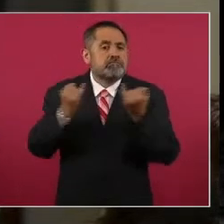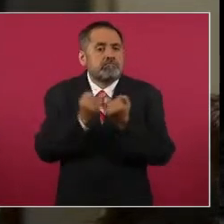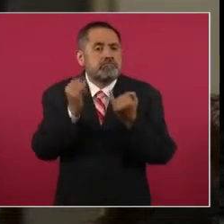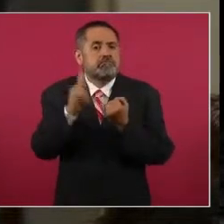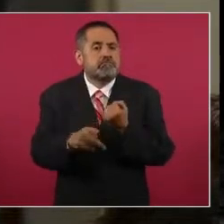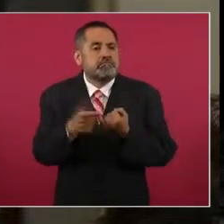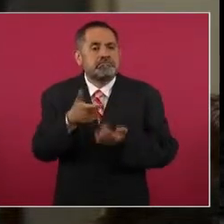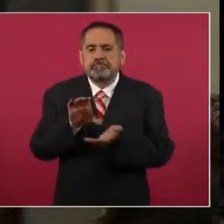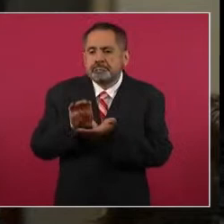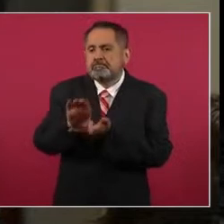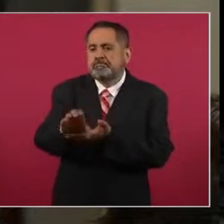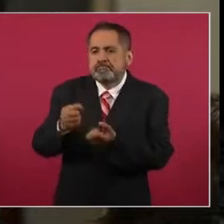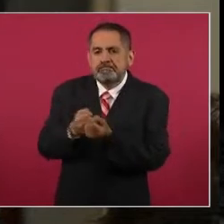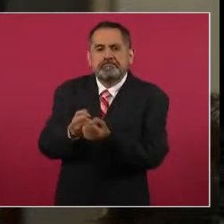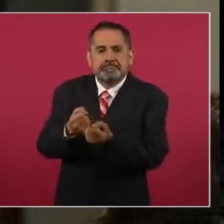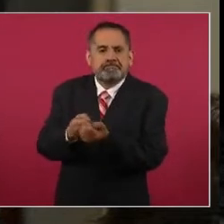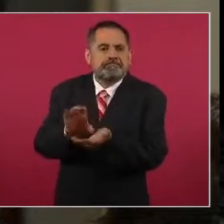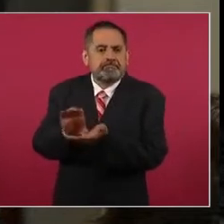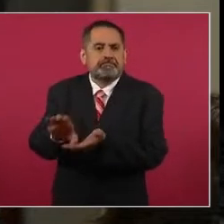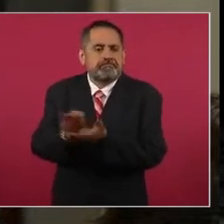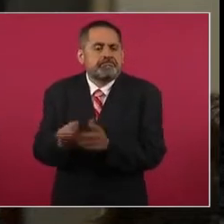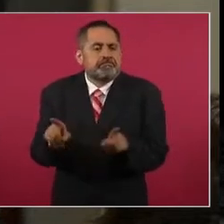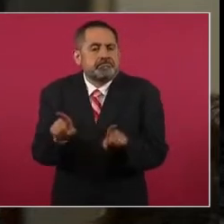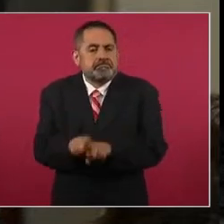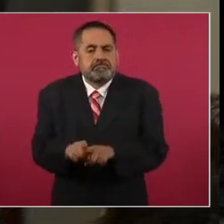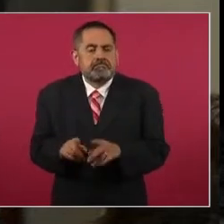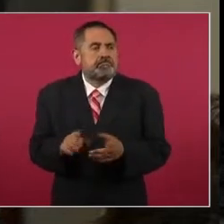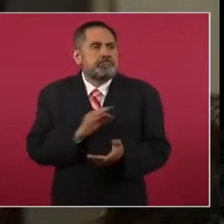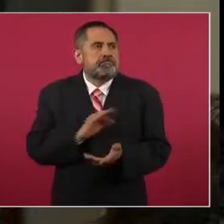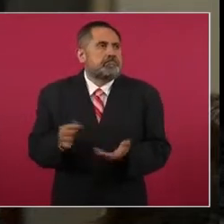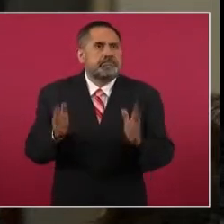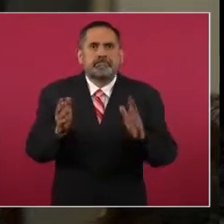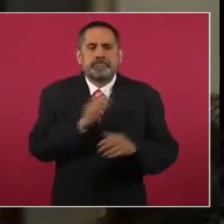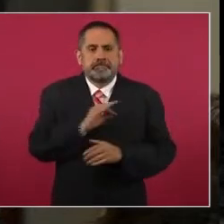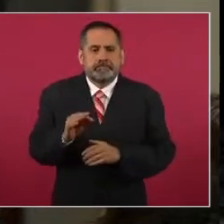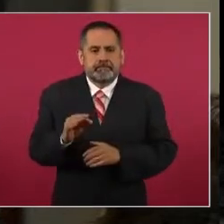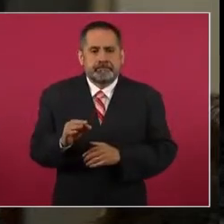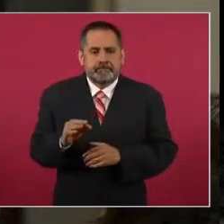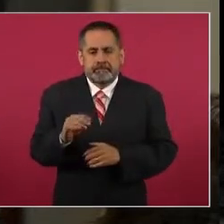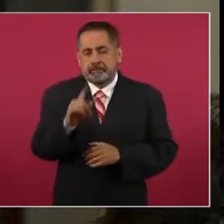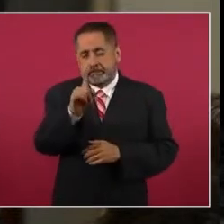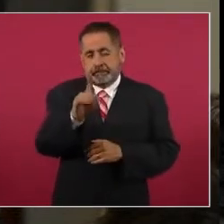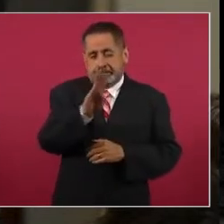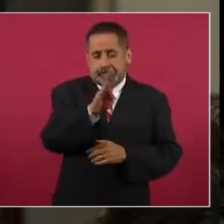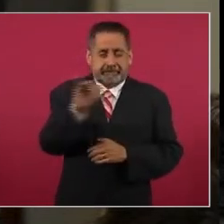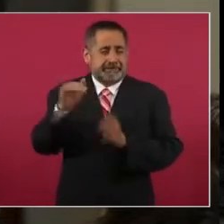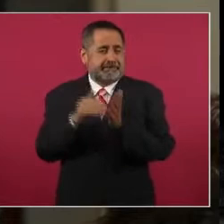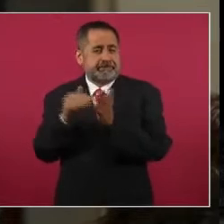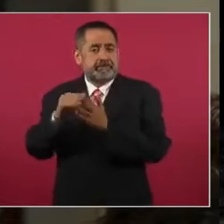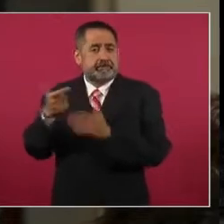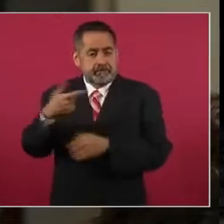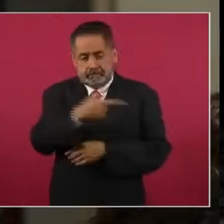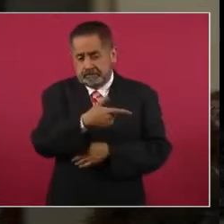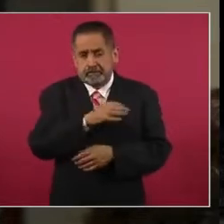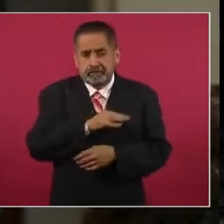gasolinas en casi en un billón de pesos